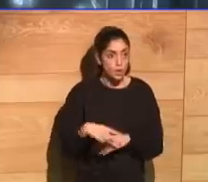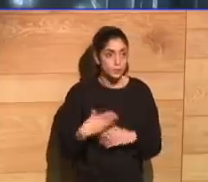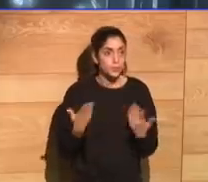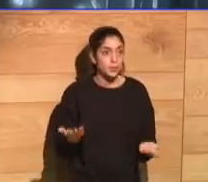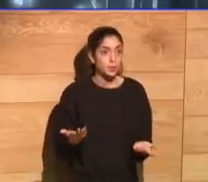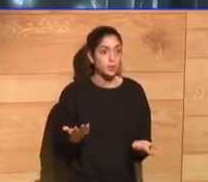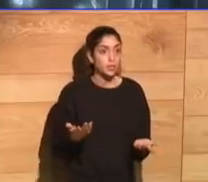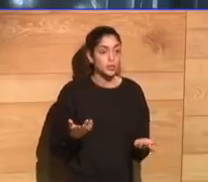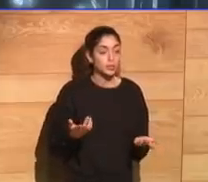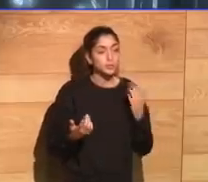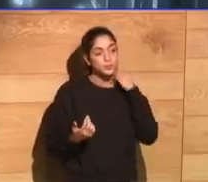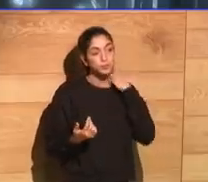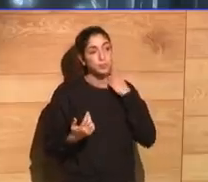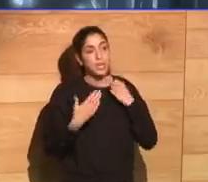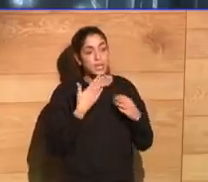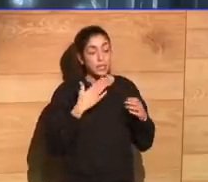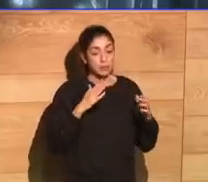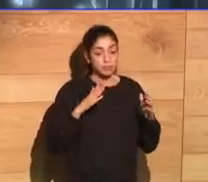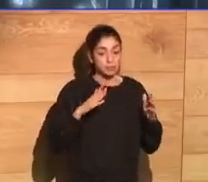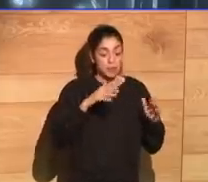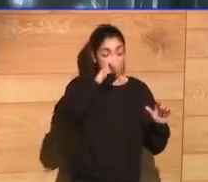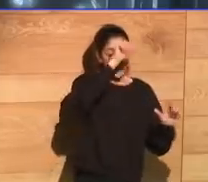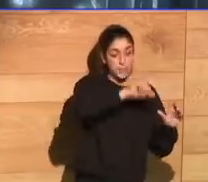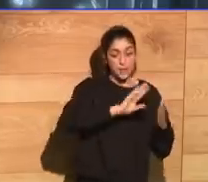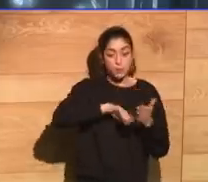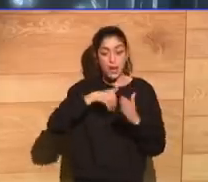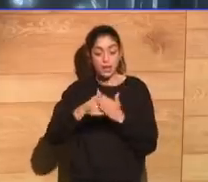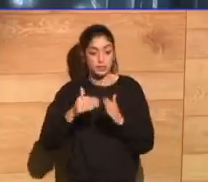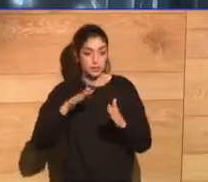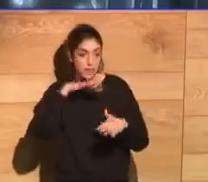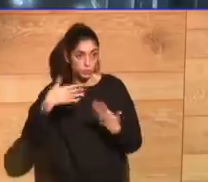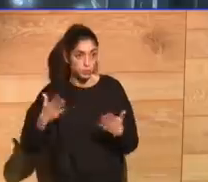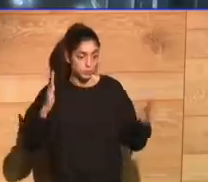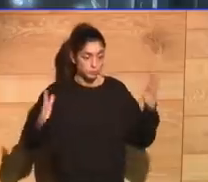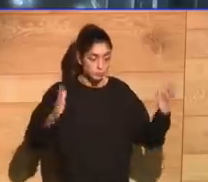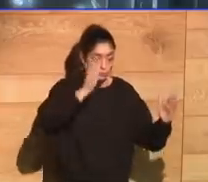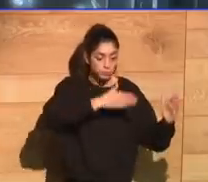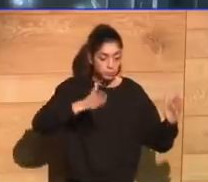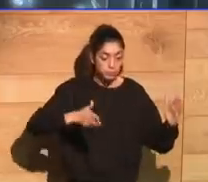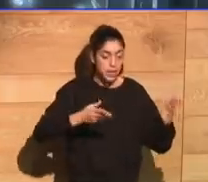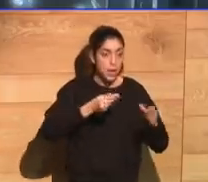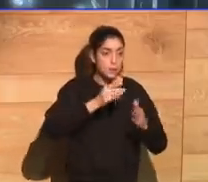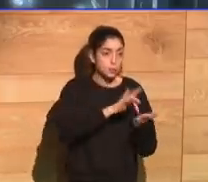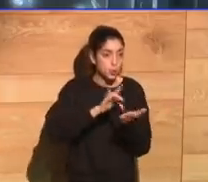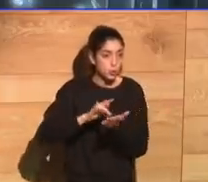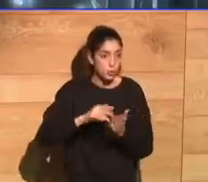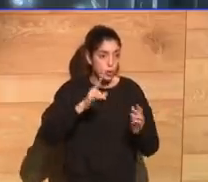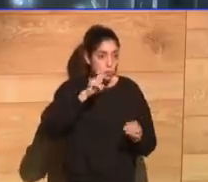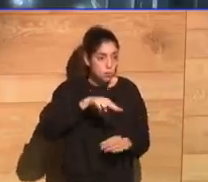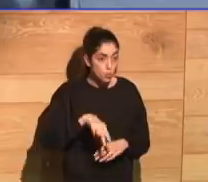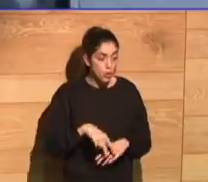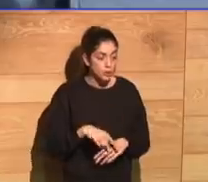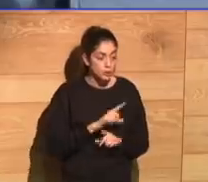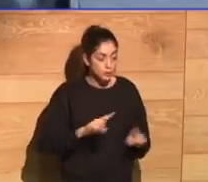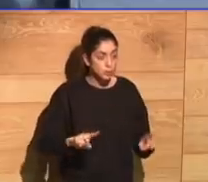haber pasado entre medias, o todo lo que sucedió, lo hacía imposible. ¿Sabéis estadísticamente? Lo curioso, ahora se recuerda poco, pero cuando se